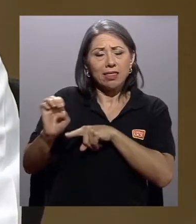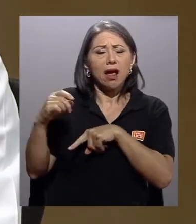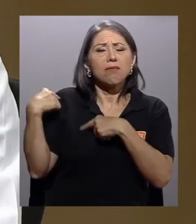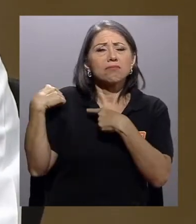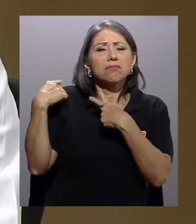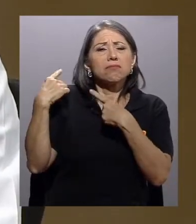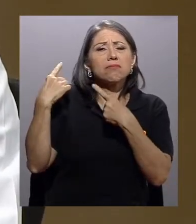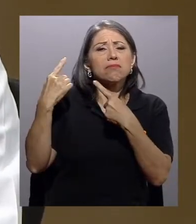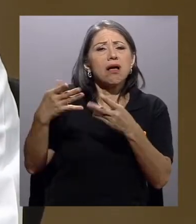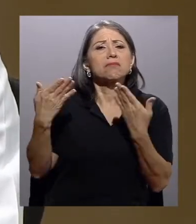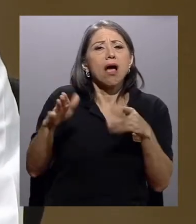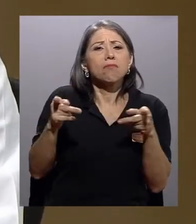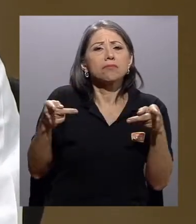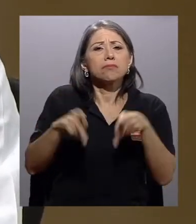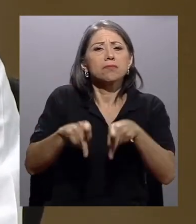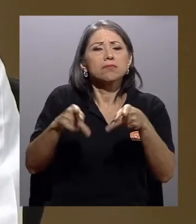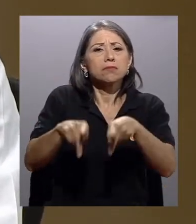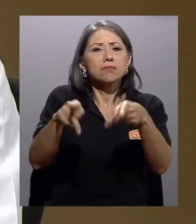largo del tiempo.